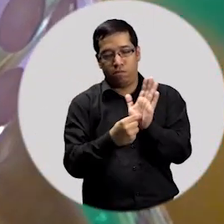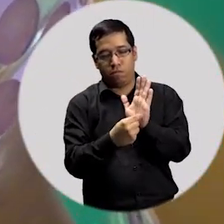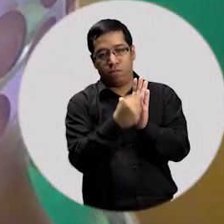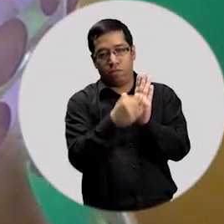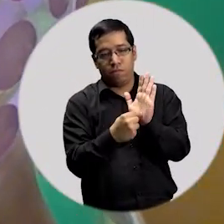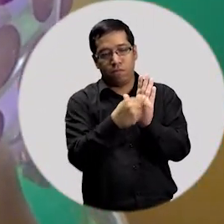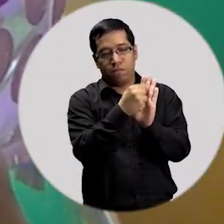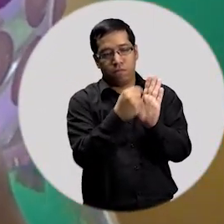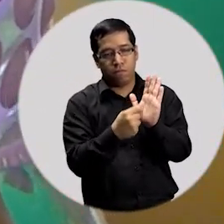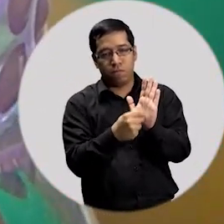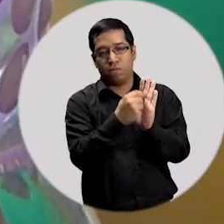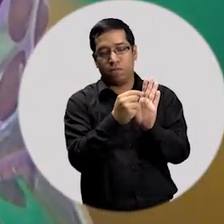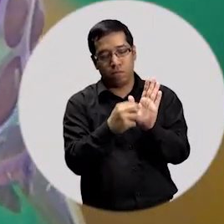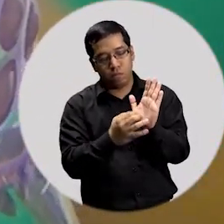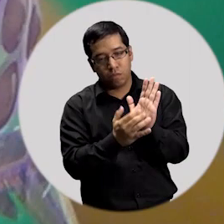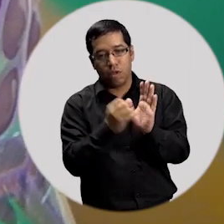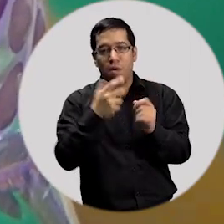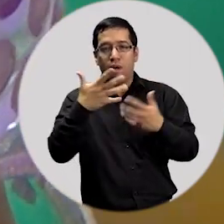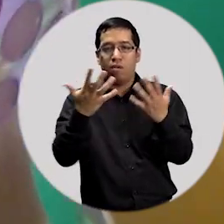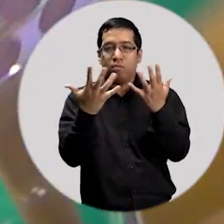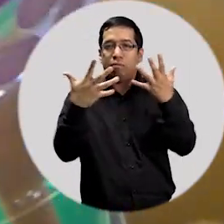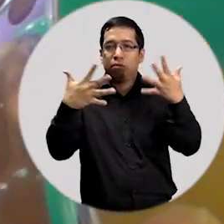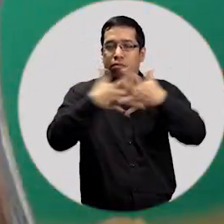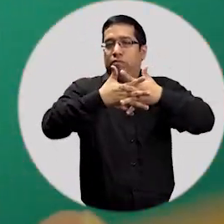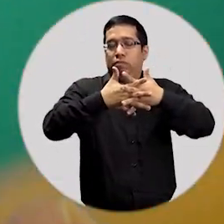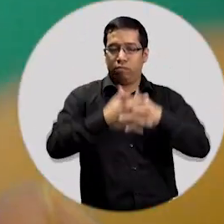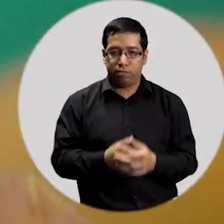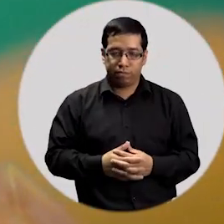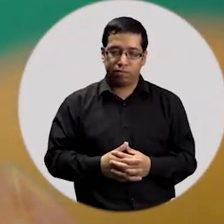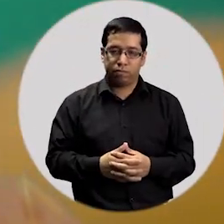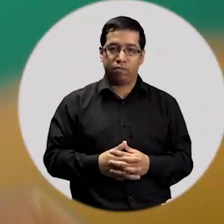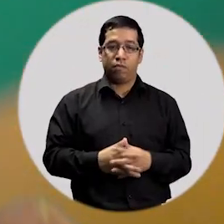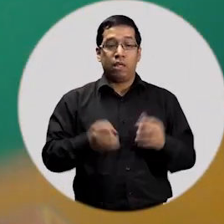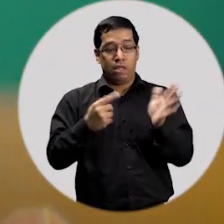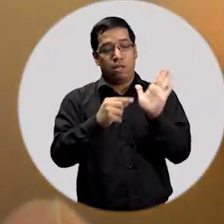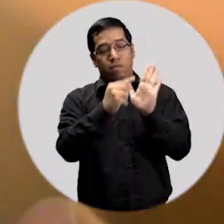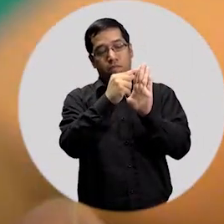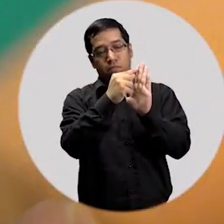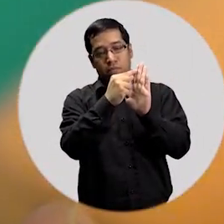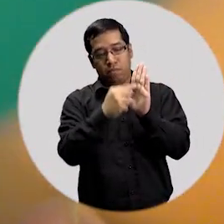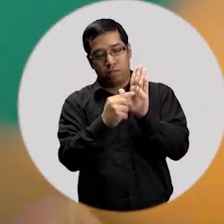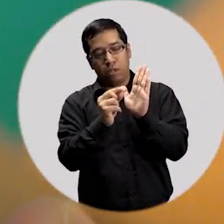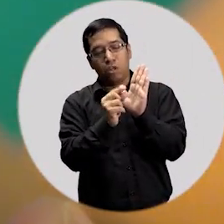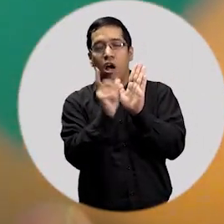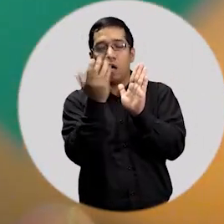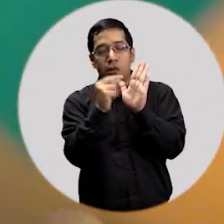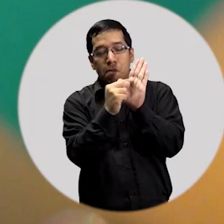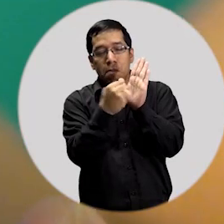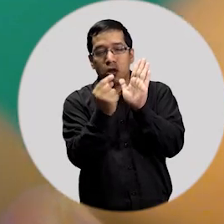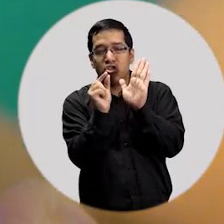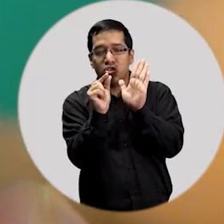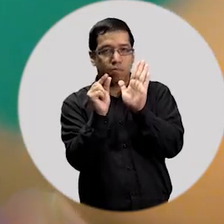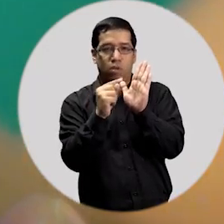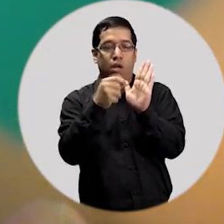usando lleva un proceso de secado de aproximadamente 4 días y luego esta pintura se